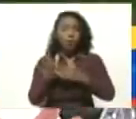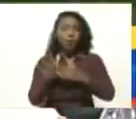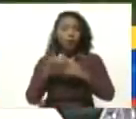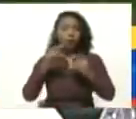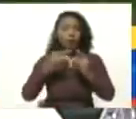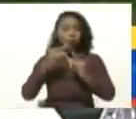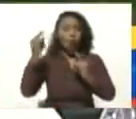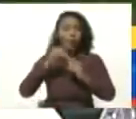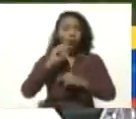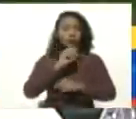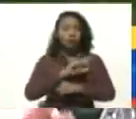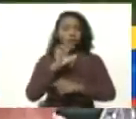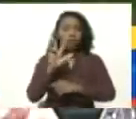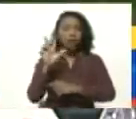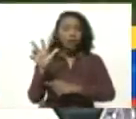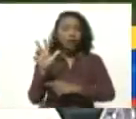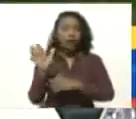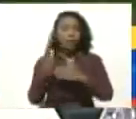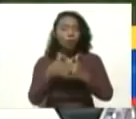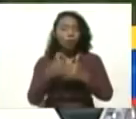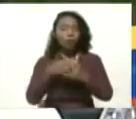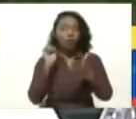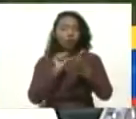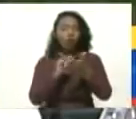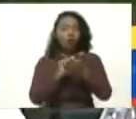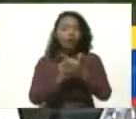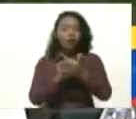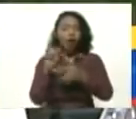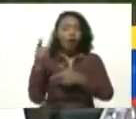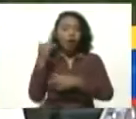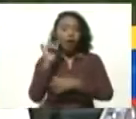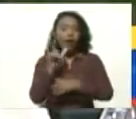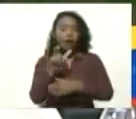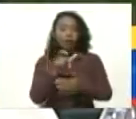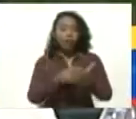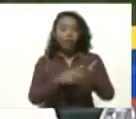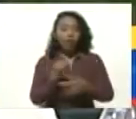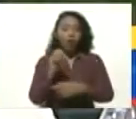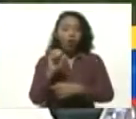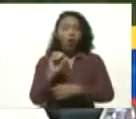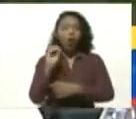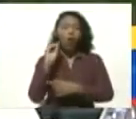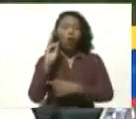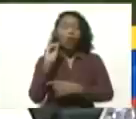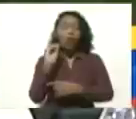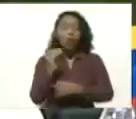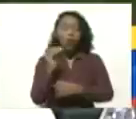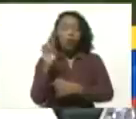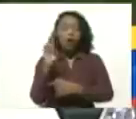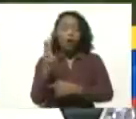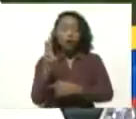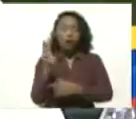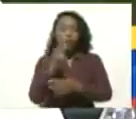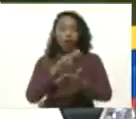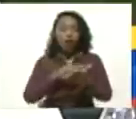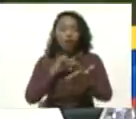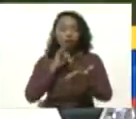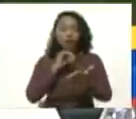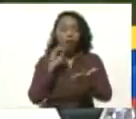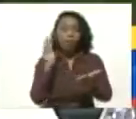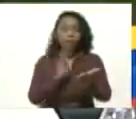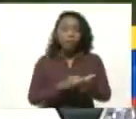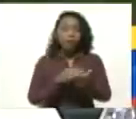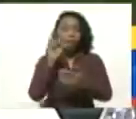Patria 133 porteros que tienen en su teléfono el QR para leer la información y aplicar el